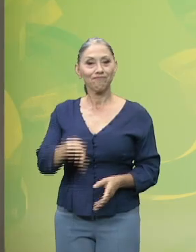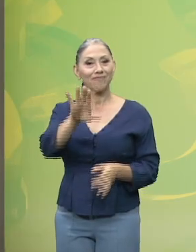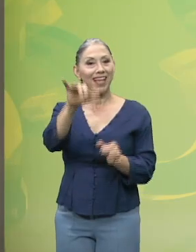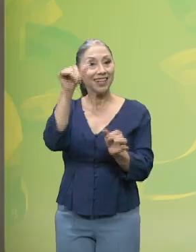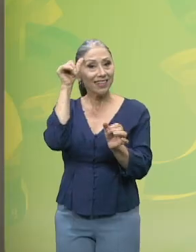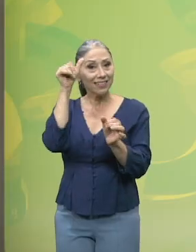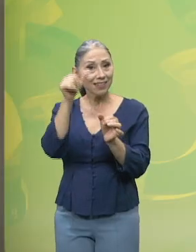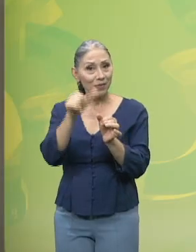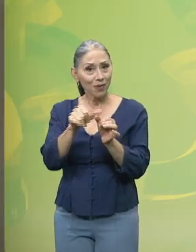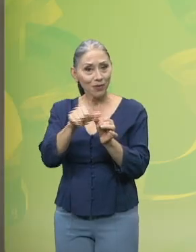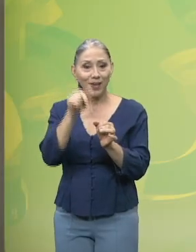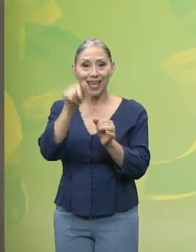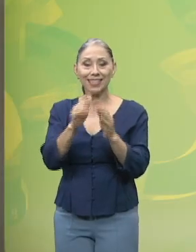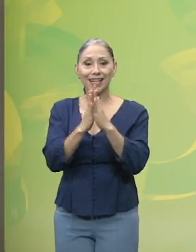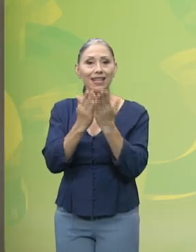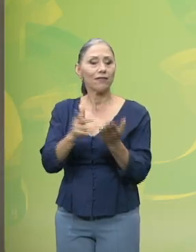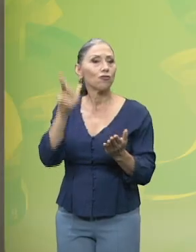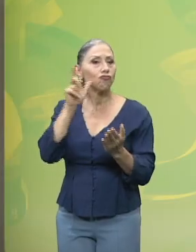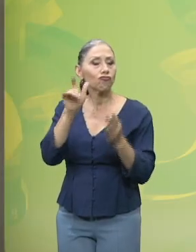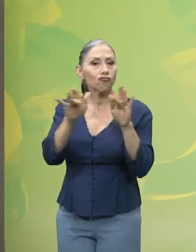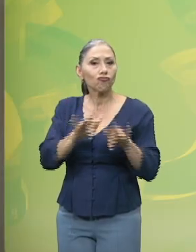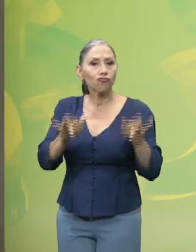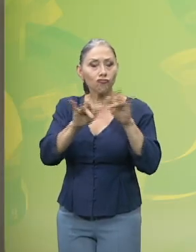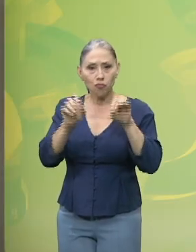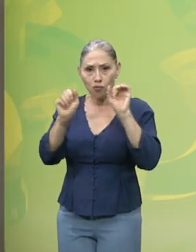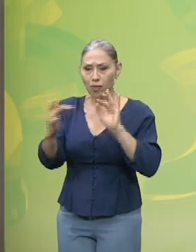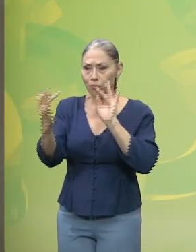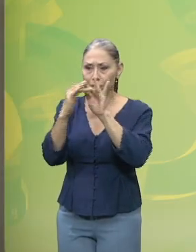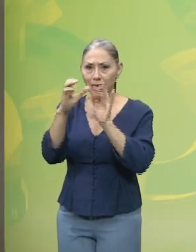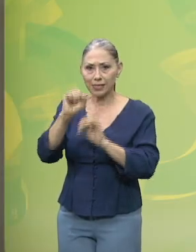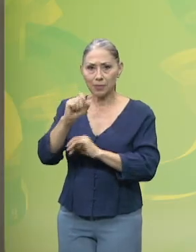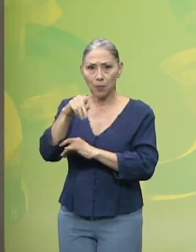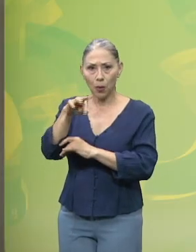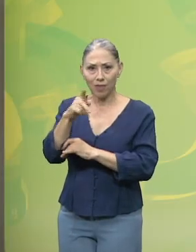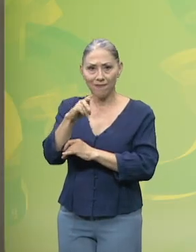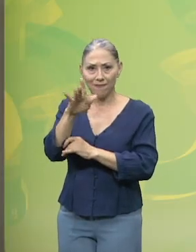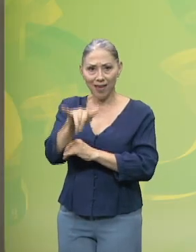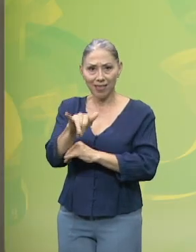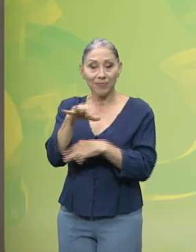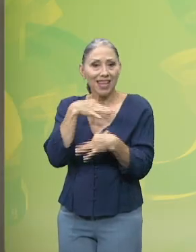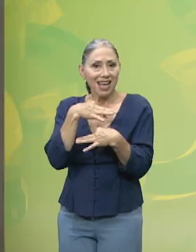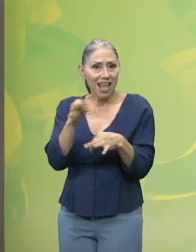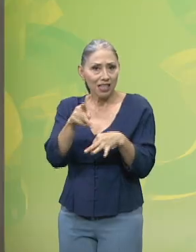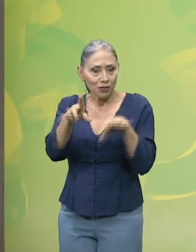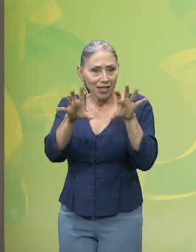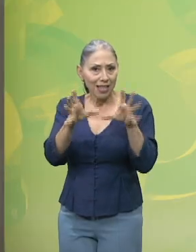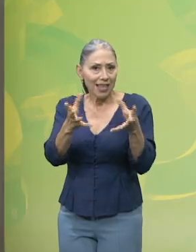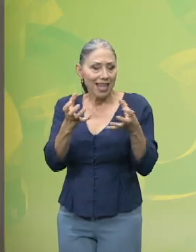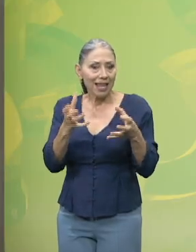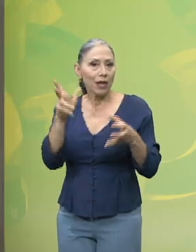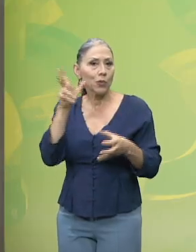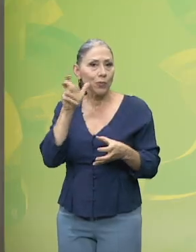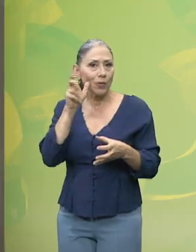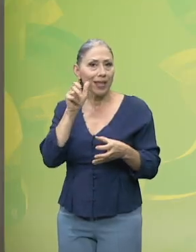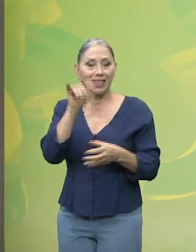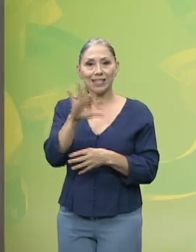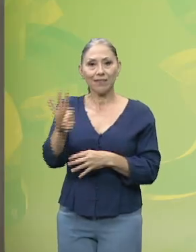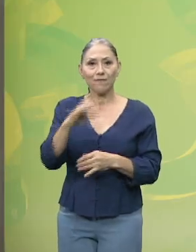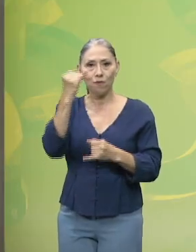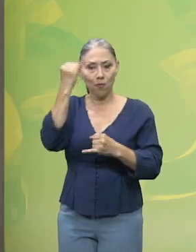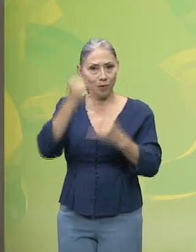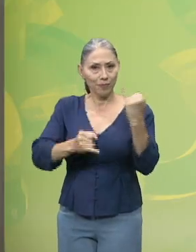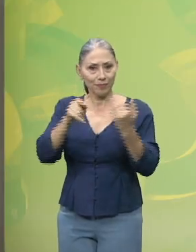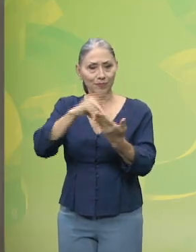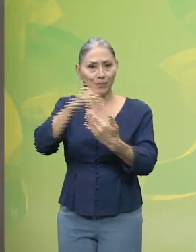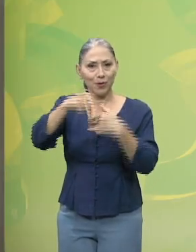Les recuerdo que este audiolibro está disponible en Spotify de manera gratuita para quien lo quiera disfrutar. De esta forma llegamos al